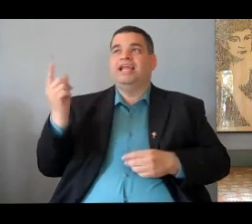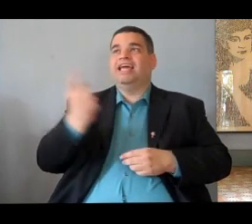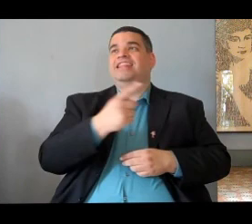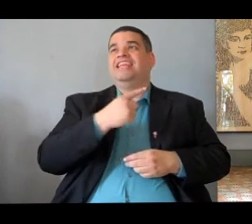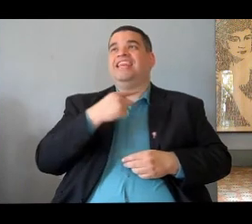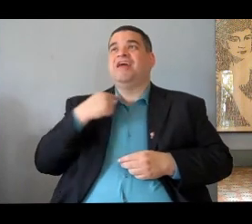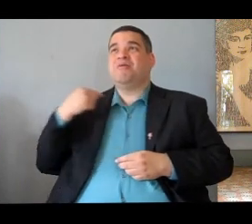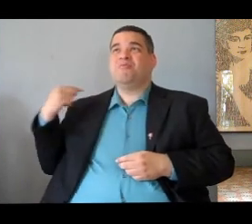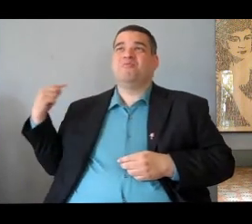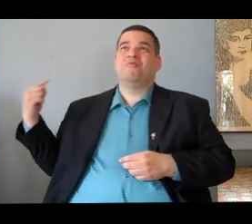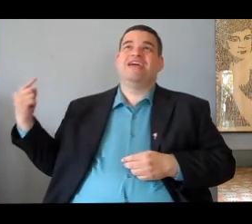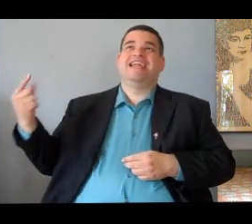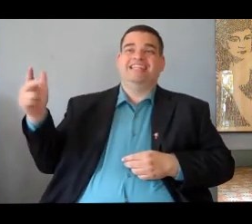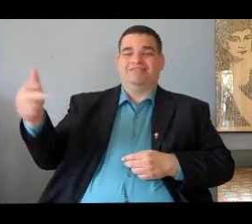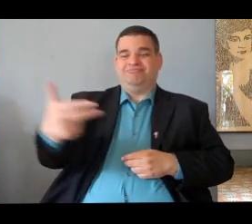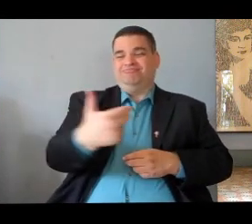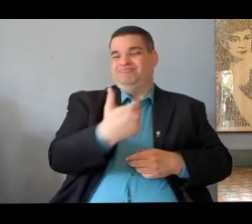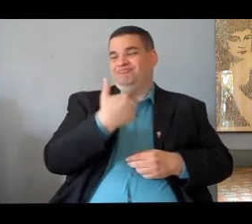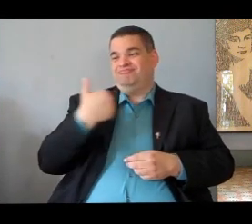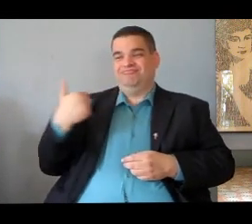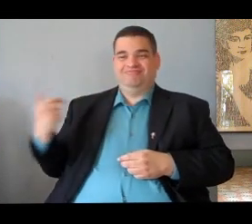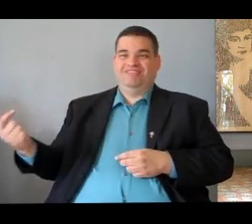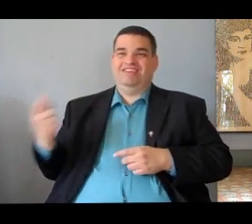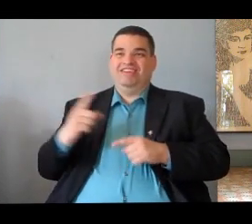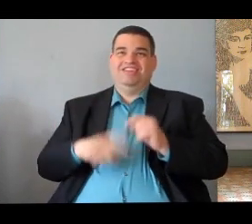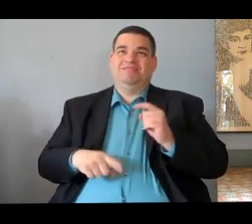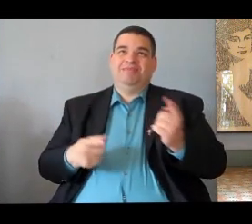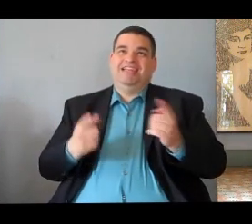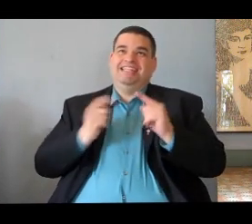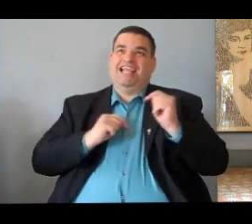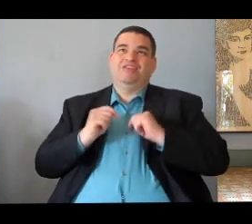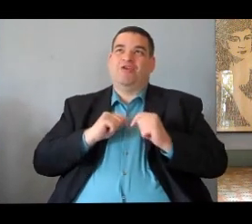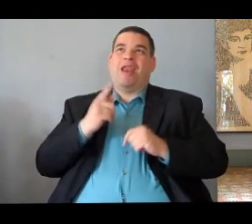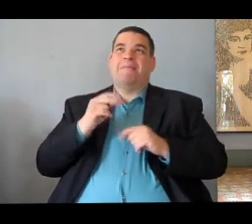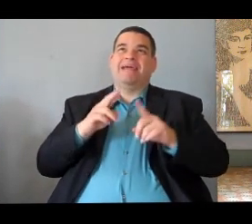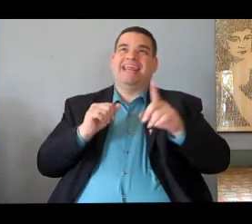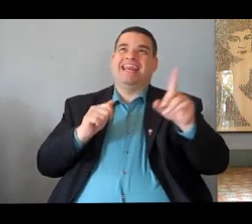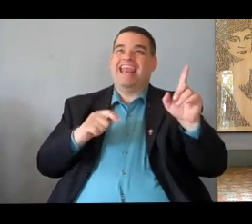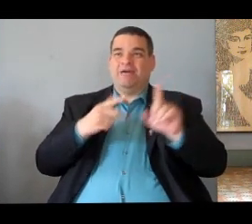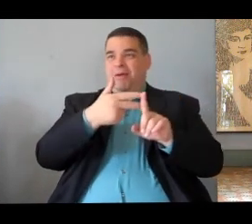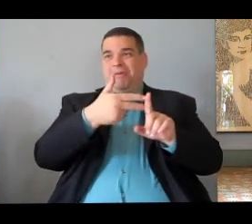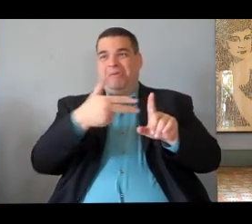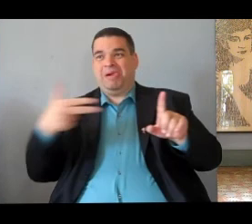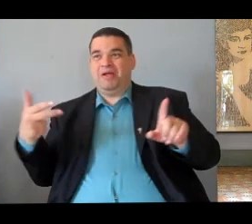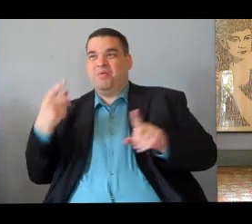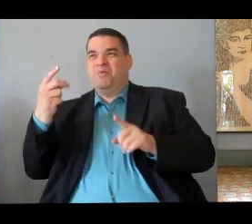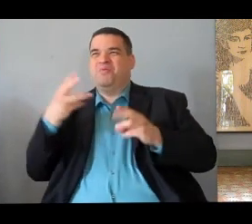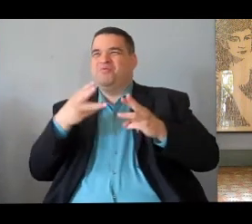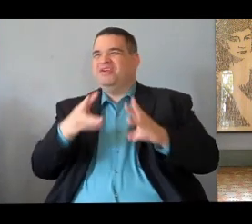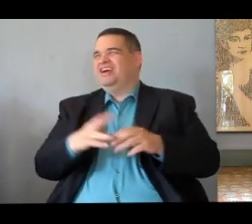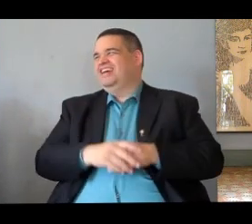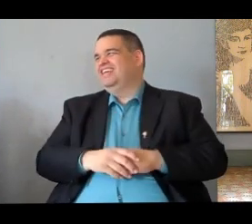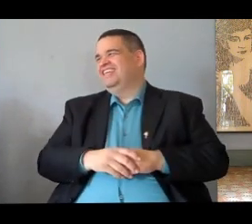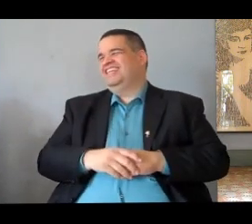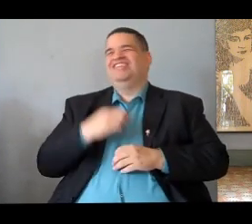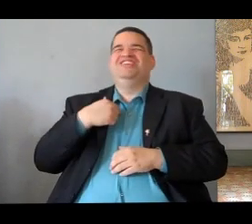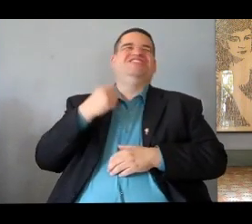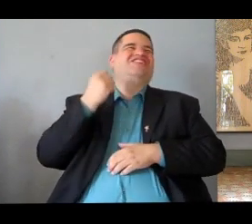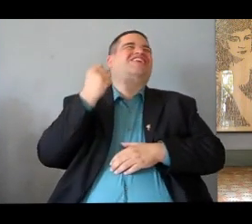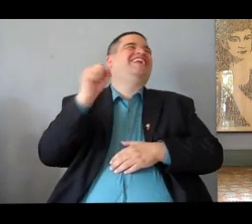vuelta a la manzana por el Teatro La Perla, Adriana. ¿Cómo le estás incitando a la gente que derribarse en una calle One Way? Soy